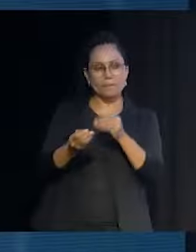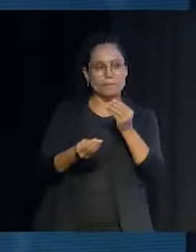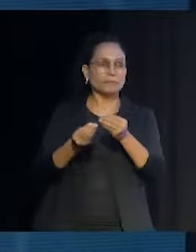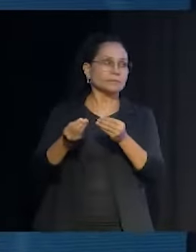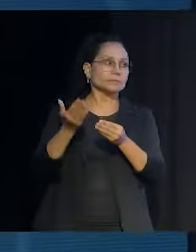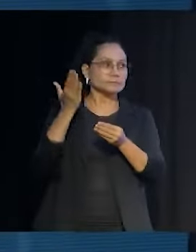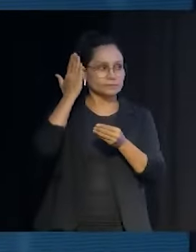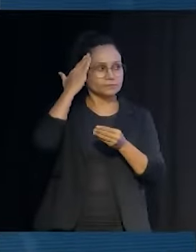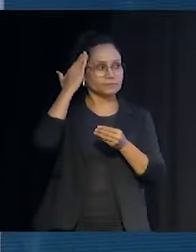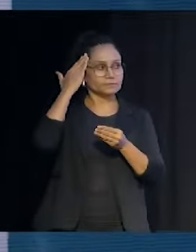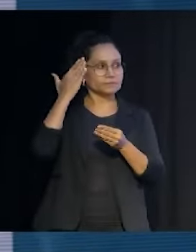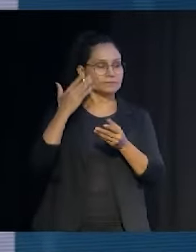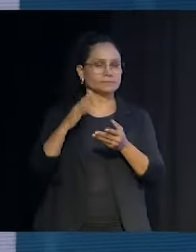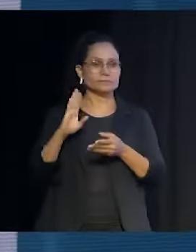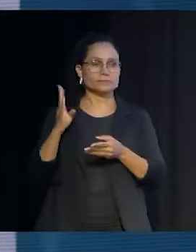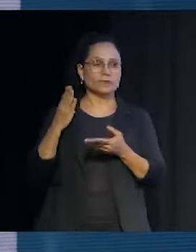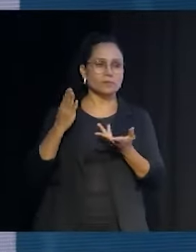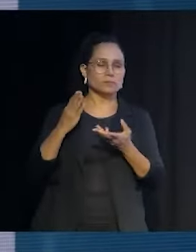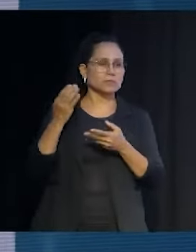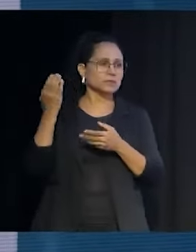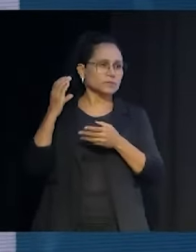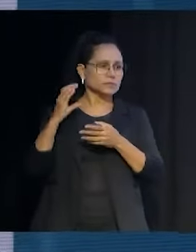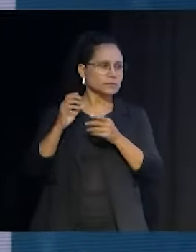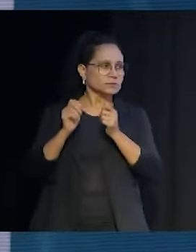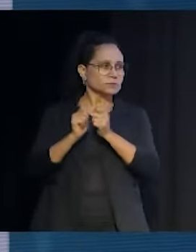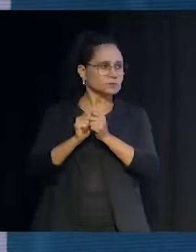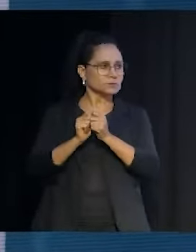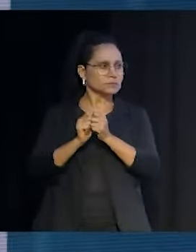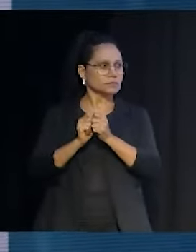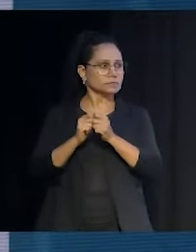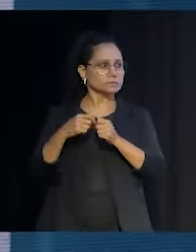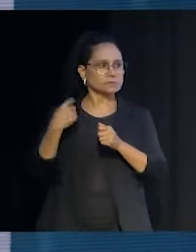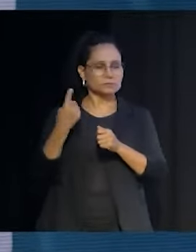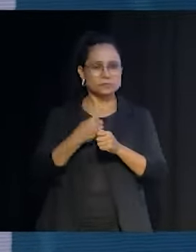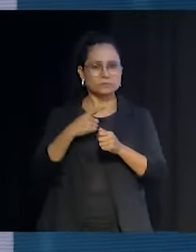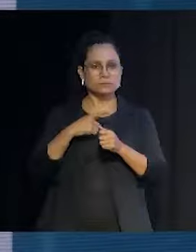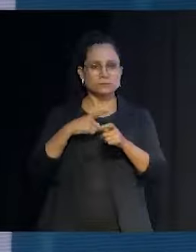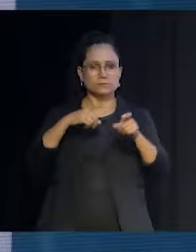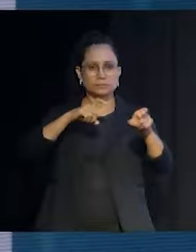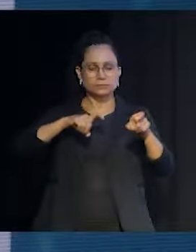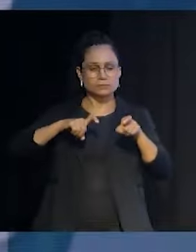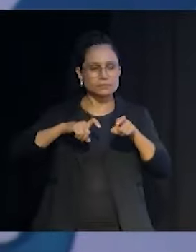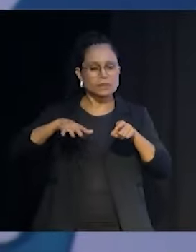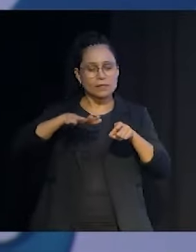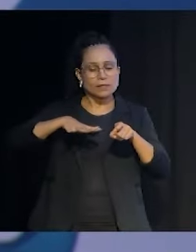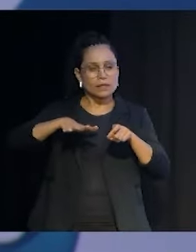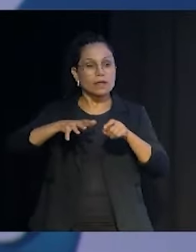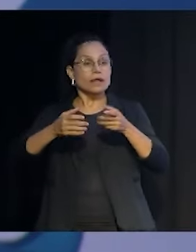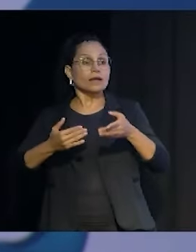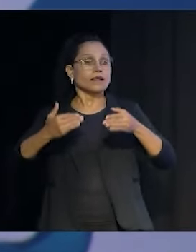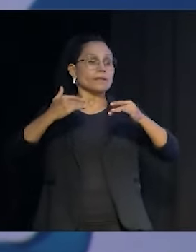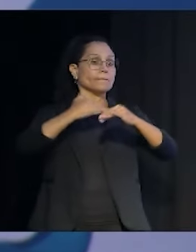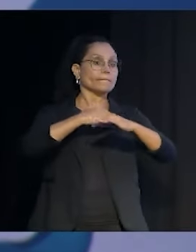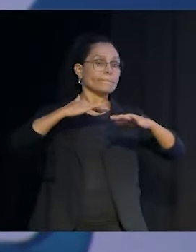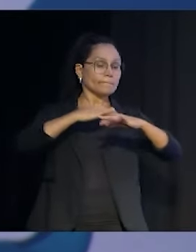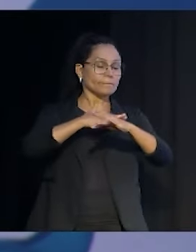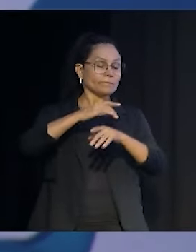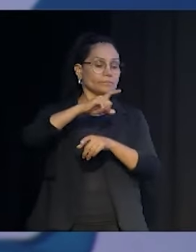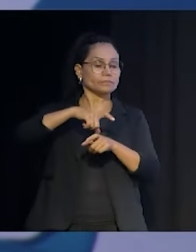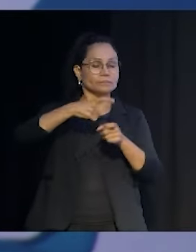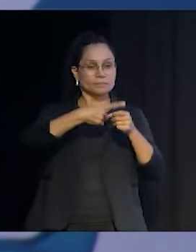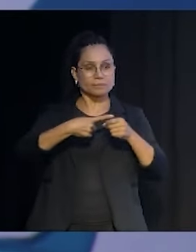maíz, fue hecha por un cientista en una universidad urbana. Entonces, si yo tengo la